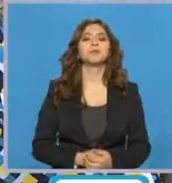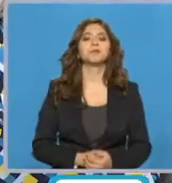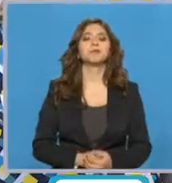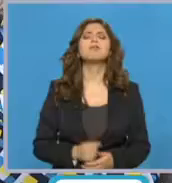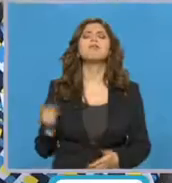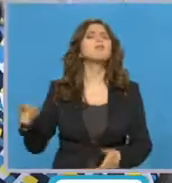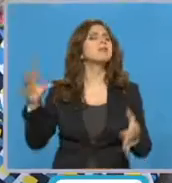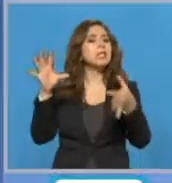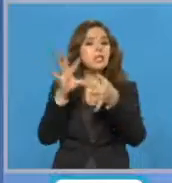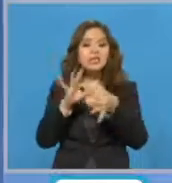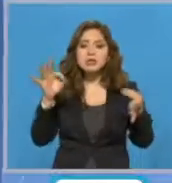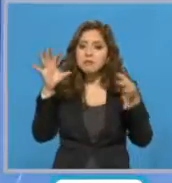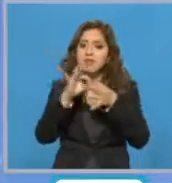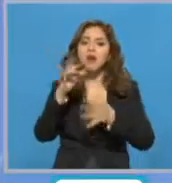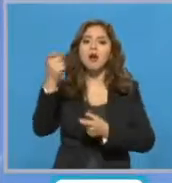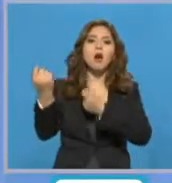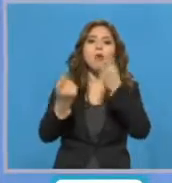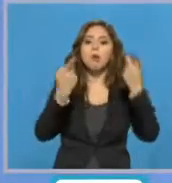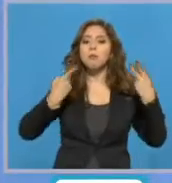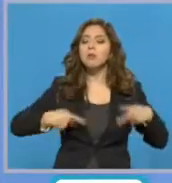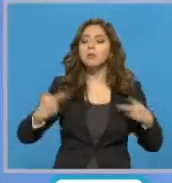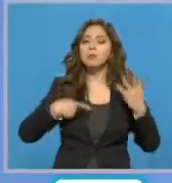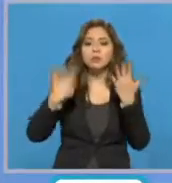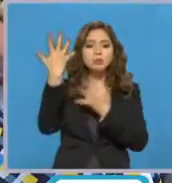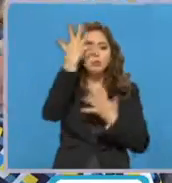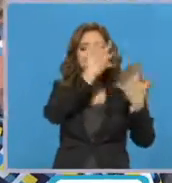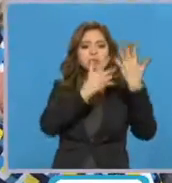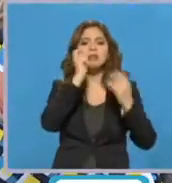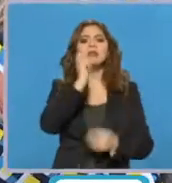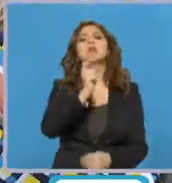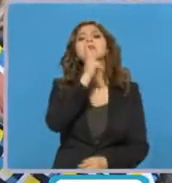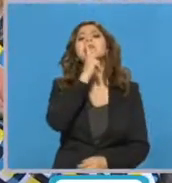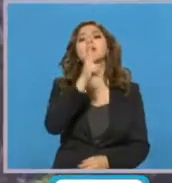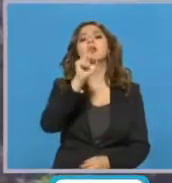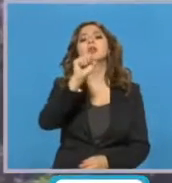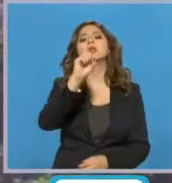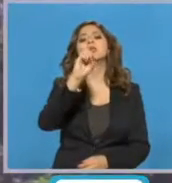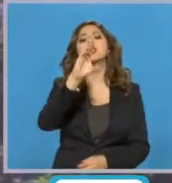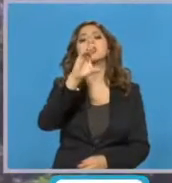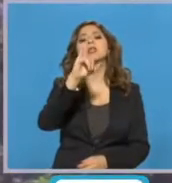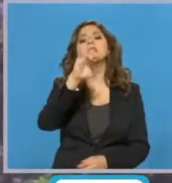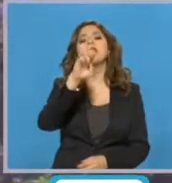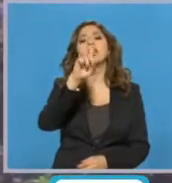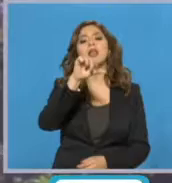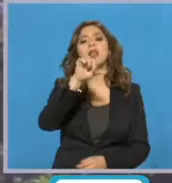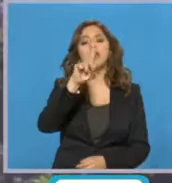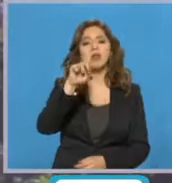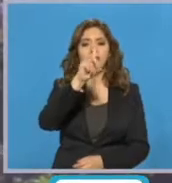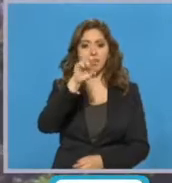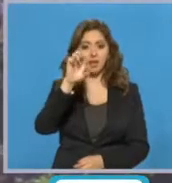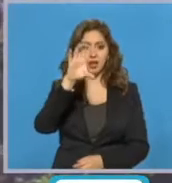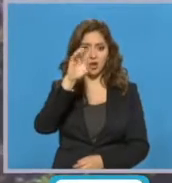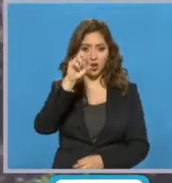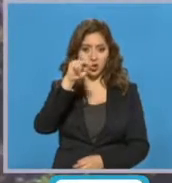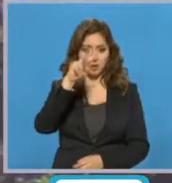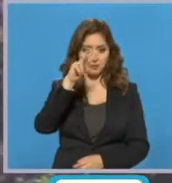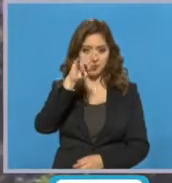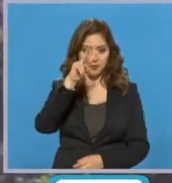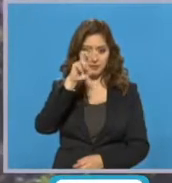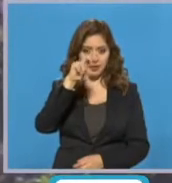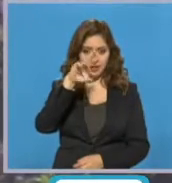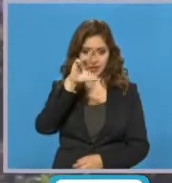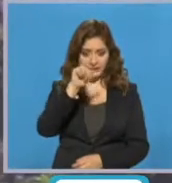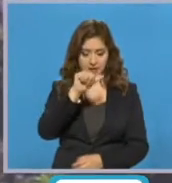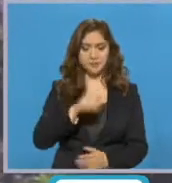porque trae confusiones, obviamente, que es la sociedad de convivencia. Fíjate que es un tema interesante. Antes que otra cosa, esta